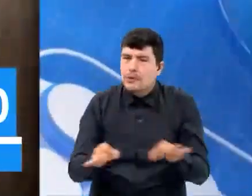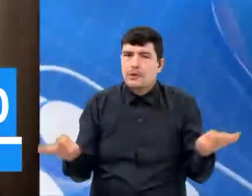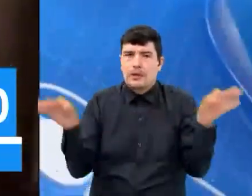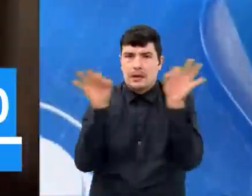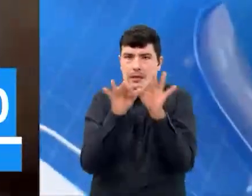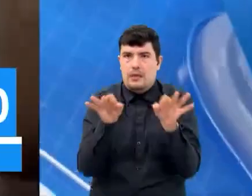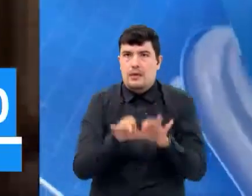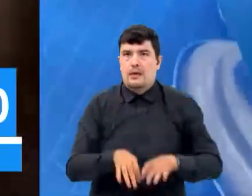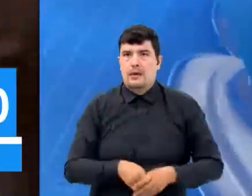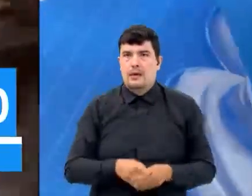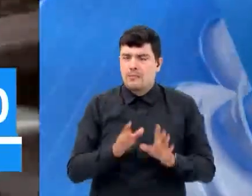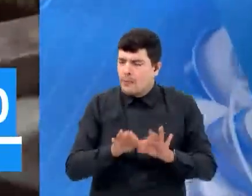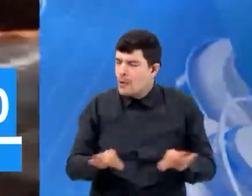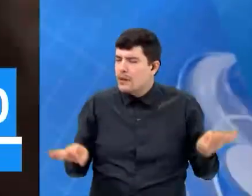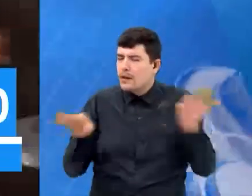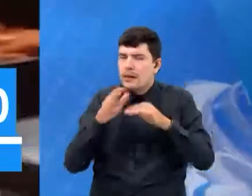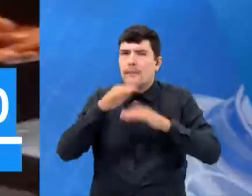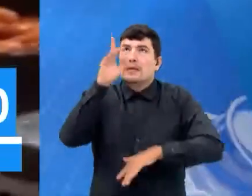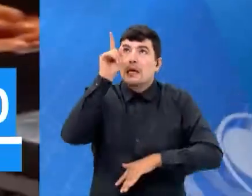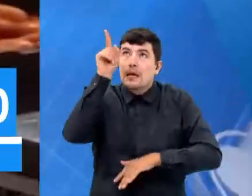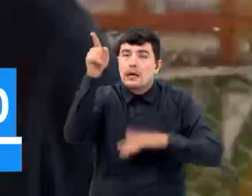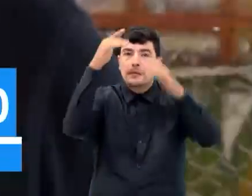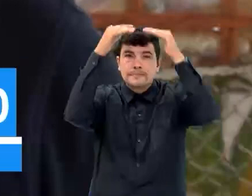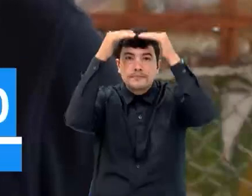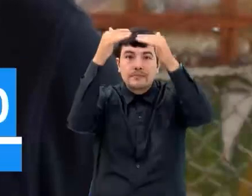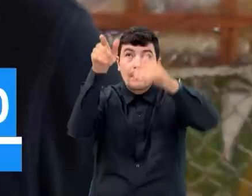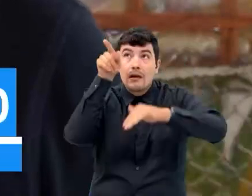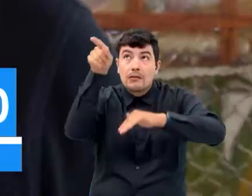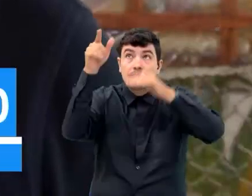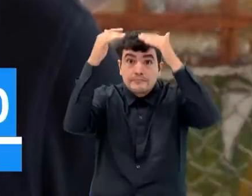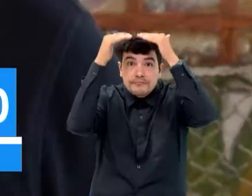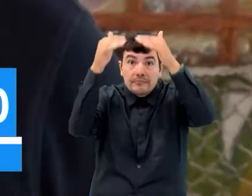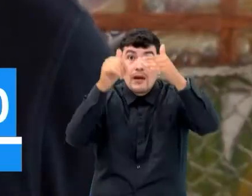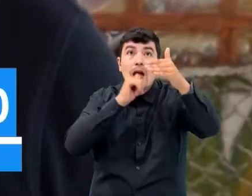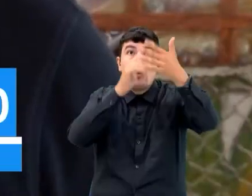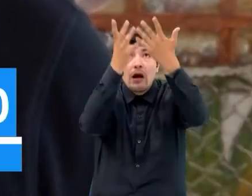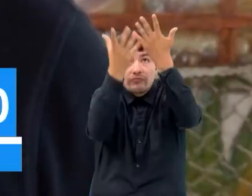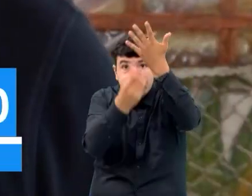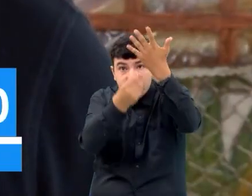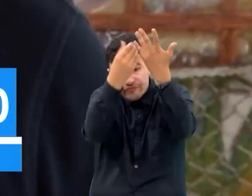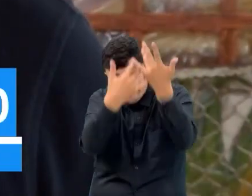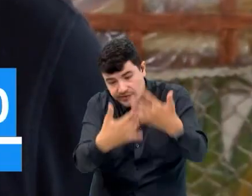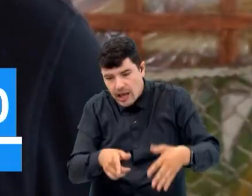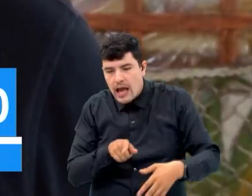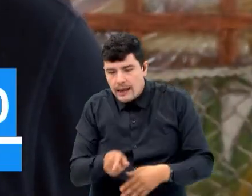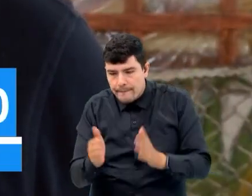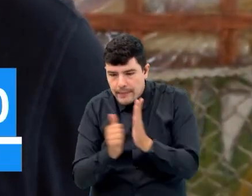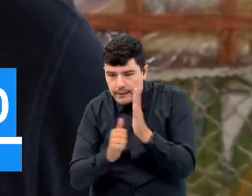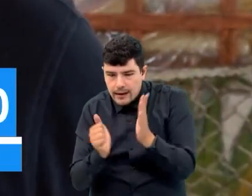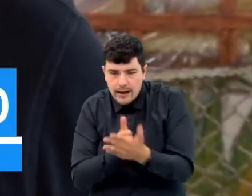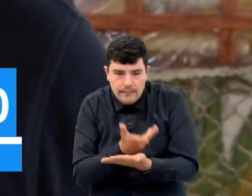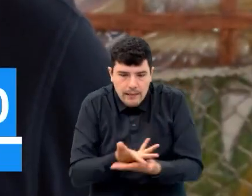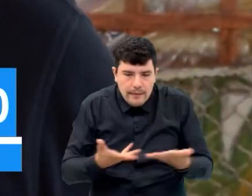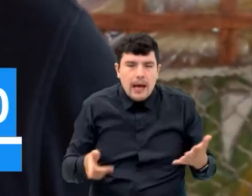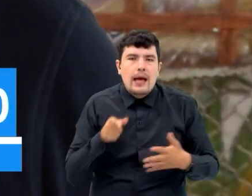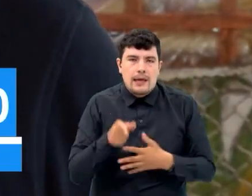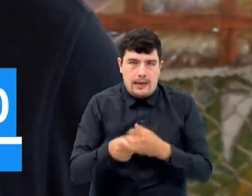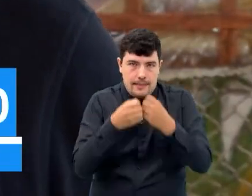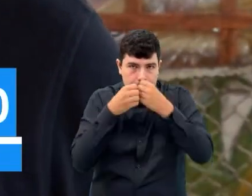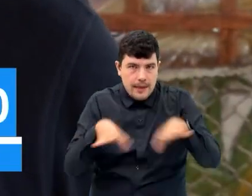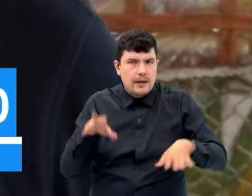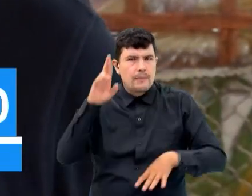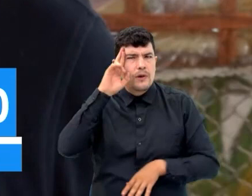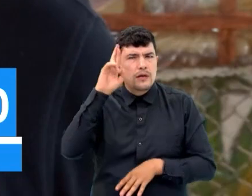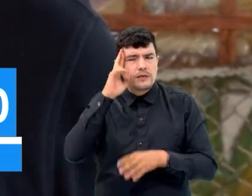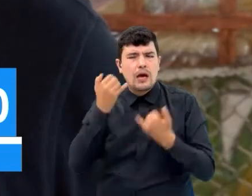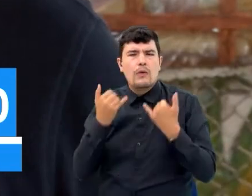comerciantes han perdido sus mercancías. Entonces, yo pregunto como representante de este gremio, ¿quién les va